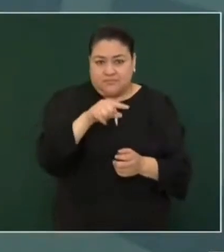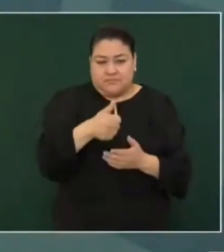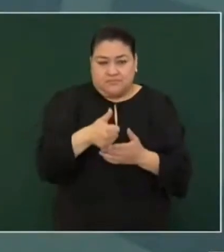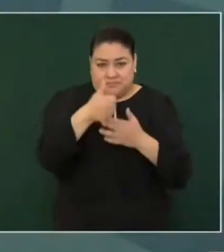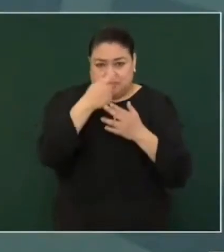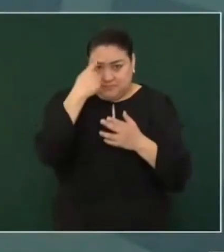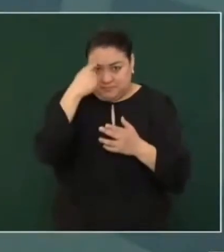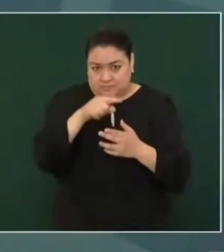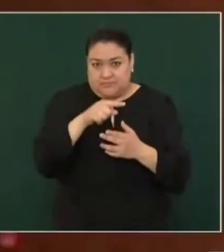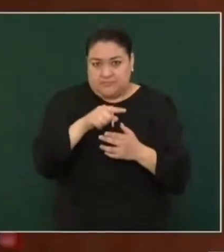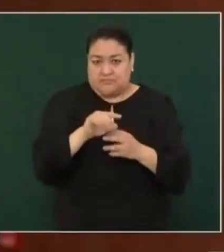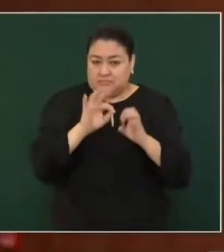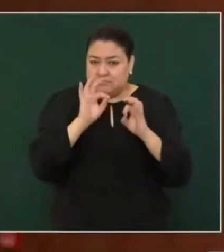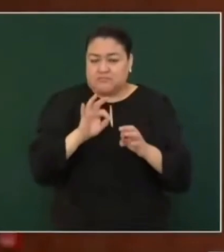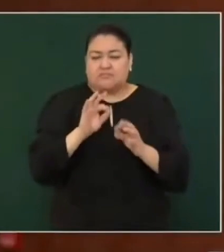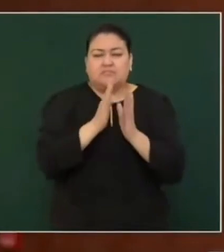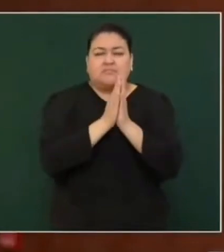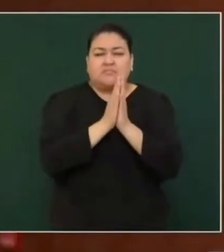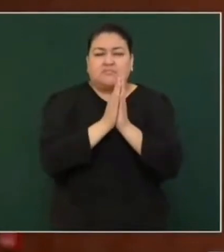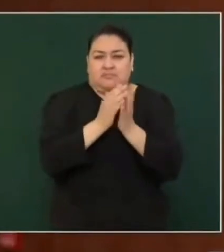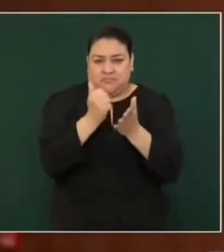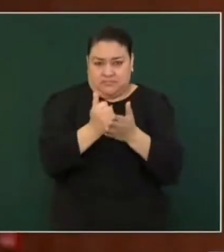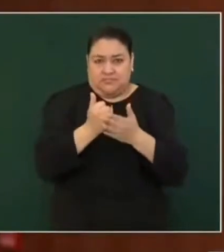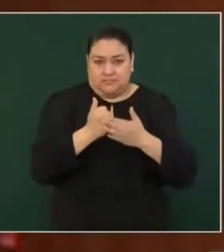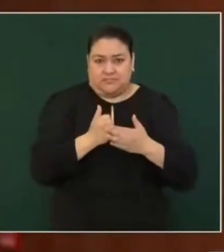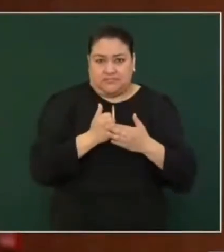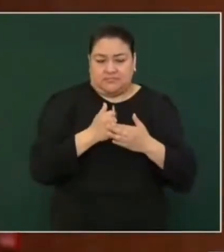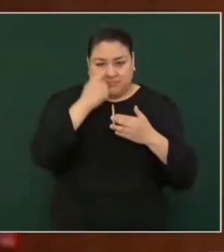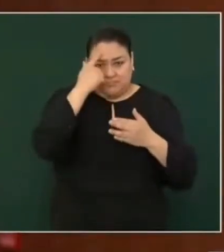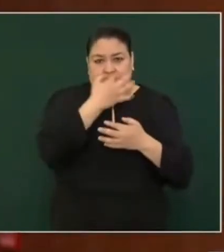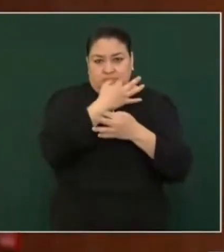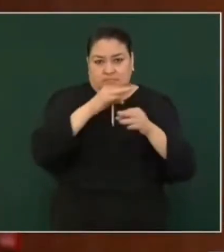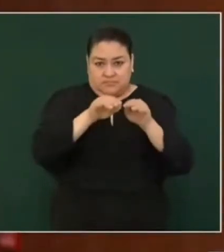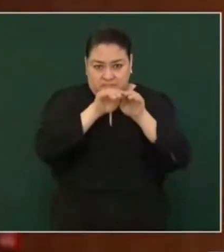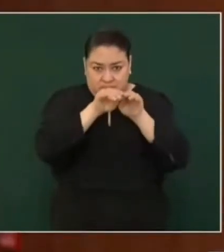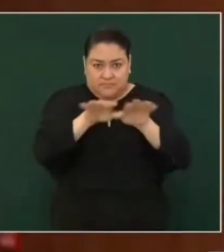ayuden de esa manera,